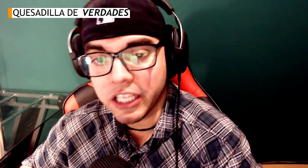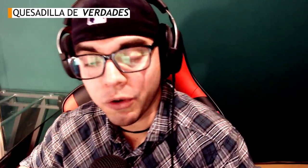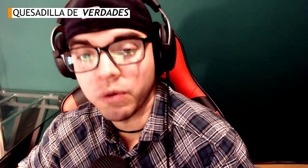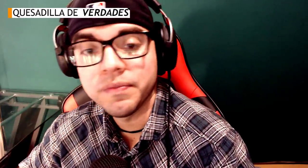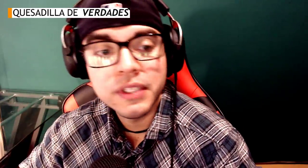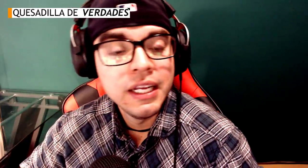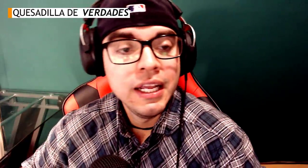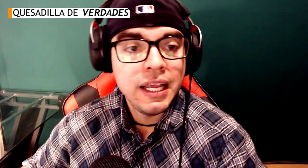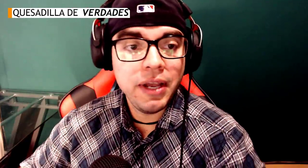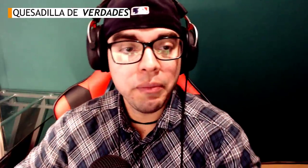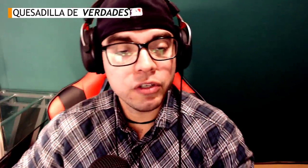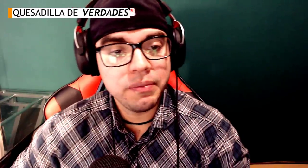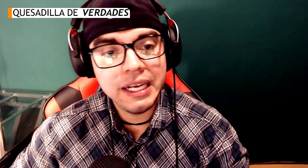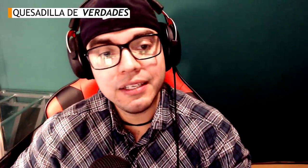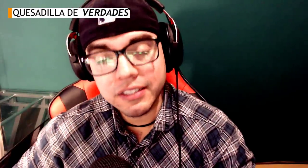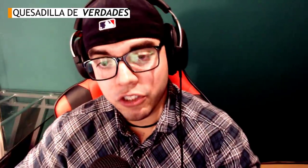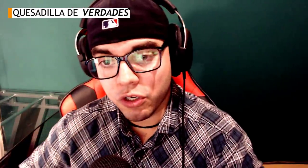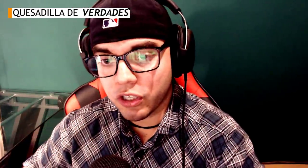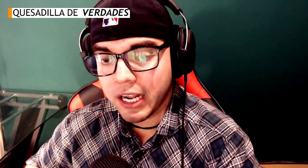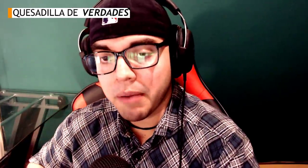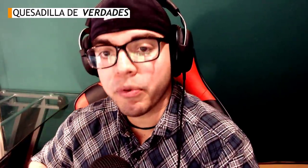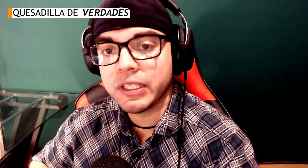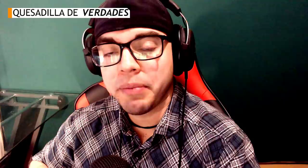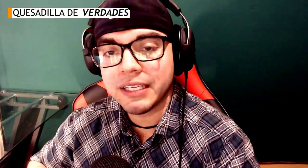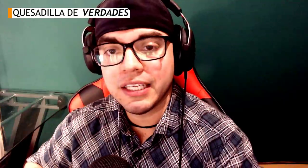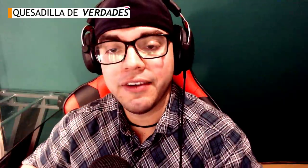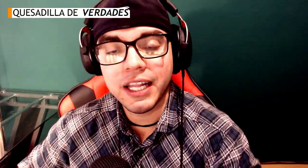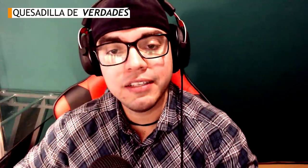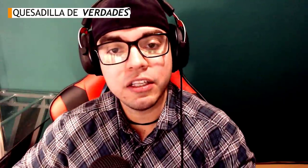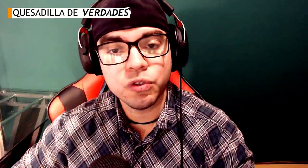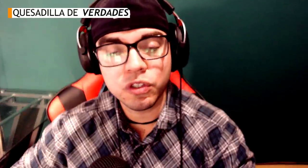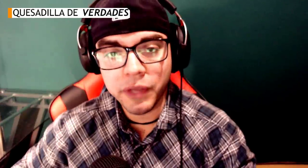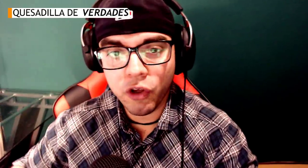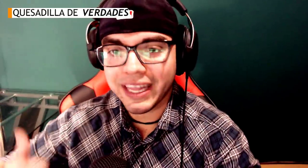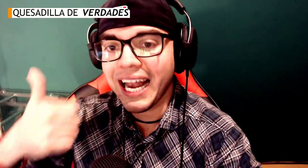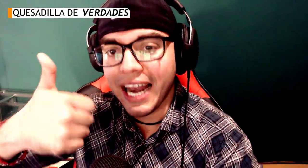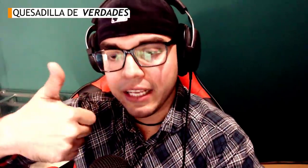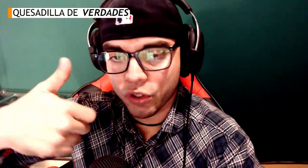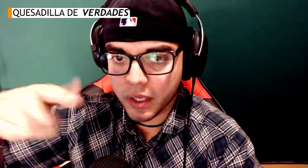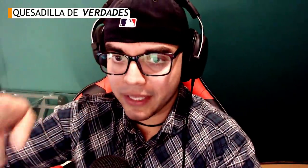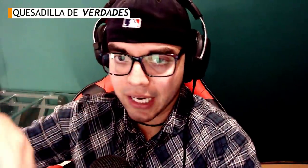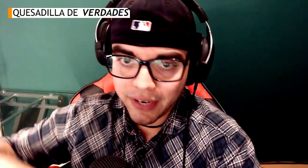haciendo el ridículo. Y bien, amigos, amigas, yo soy José Luis, reporté para que sea de verdad. Y si te gustó este video,